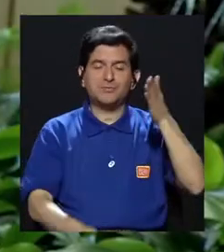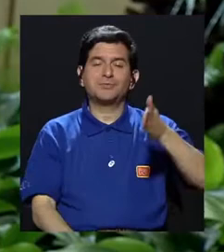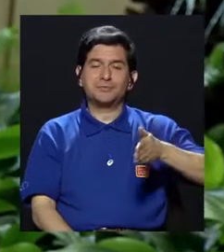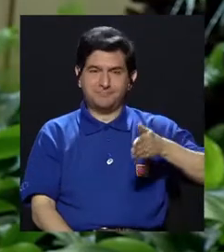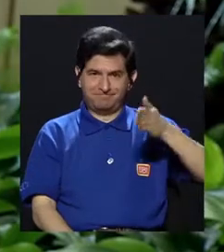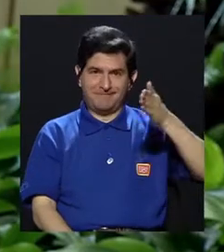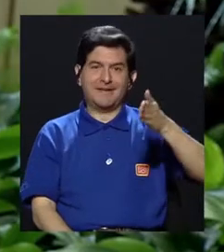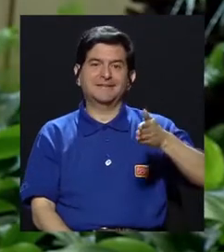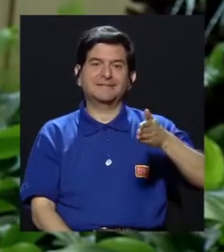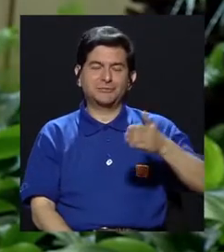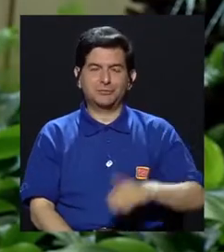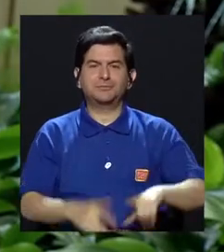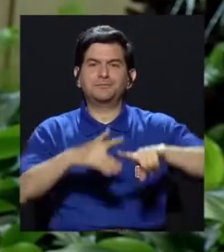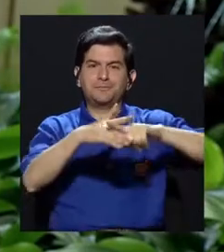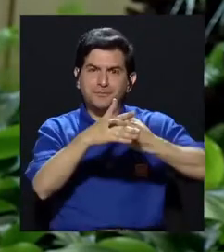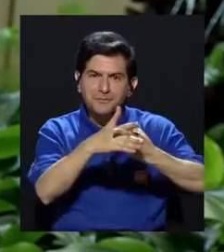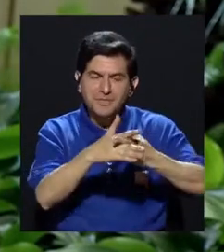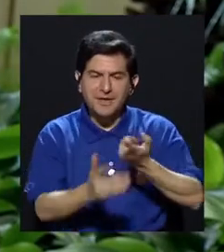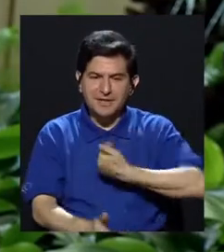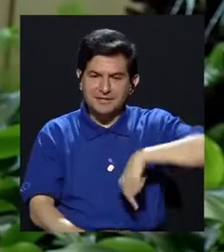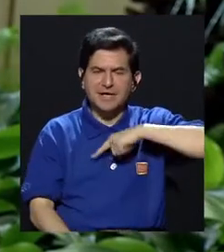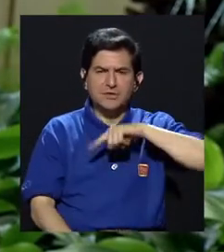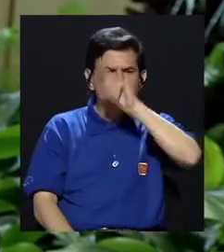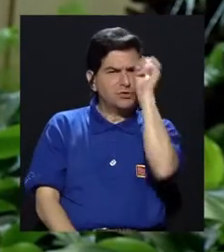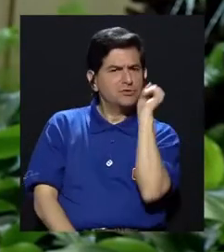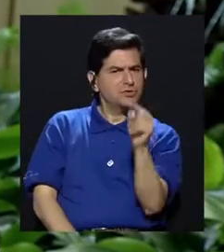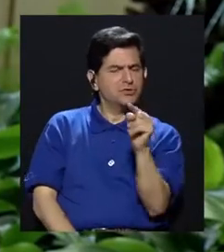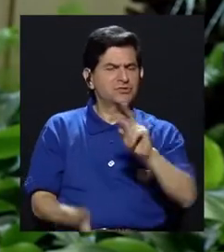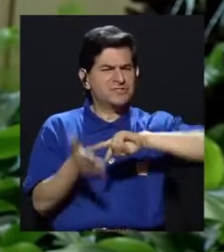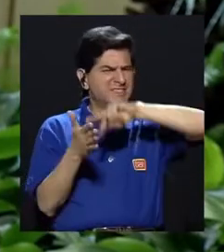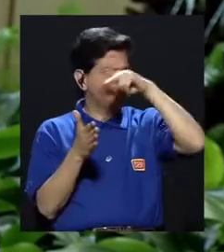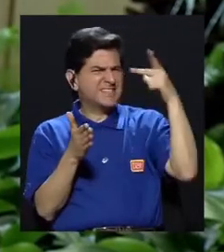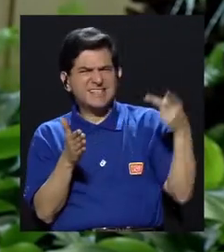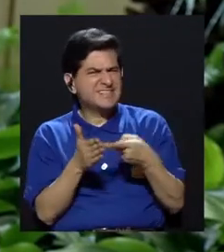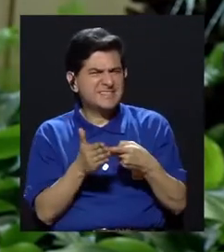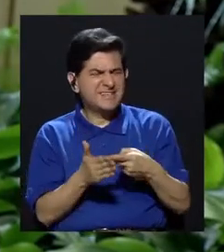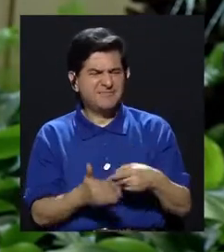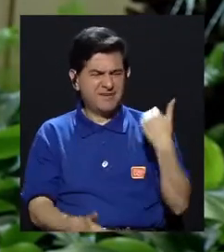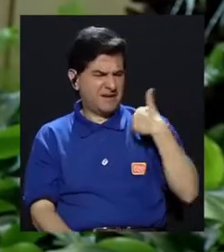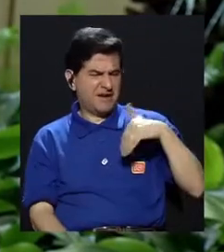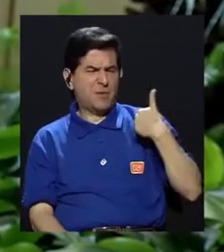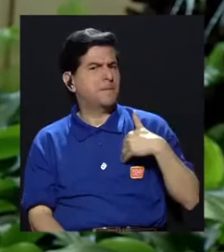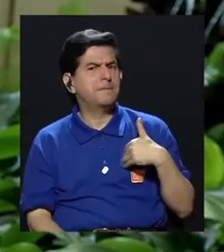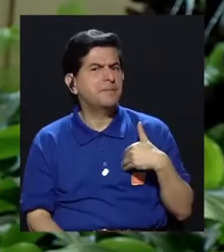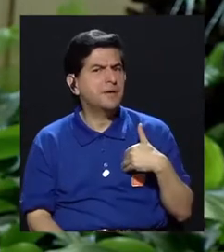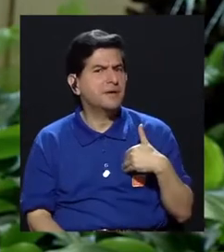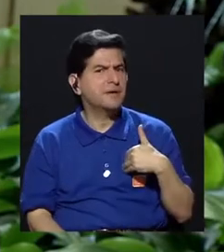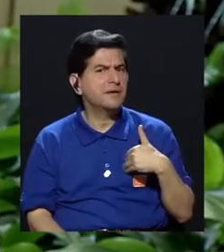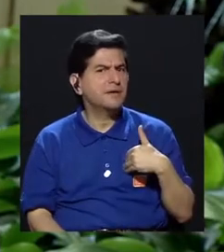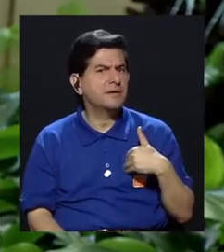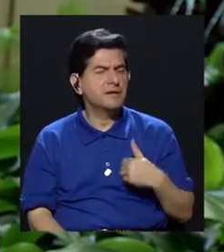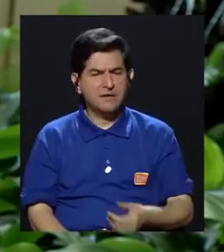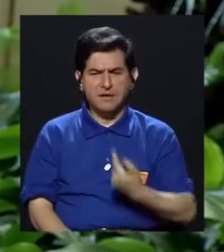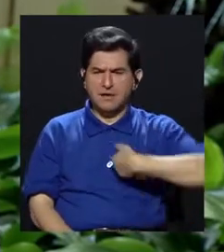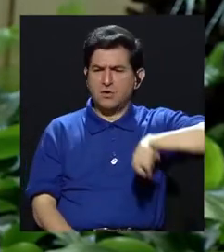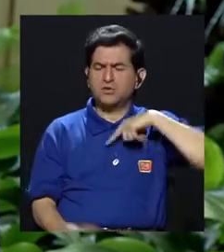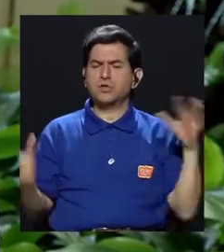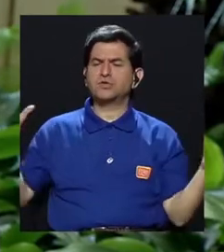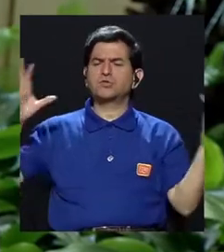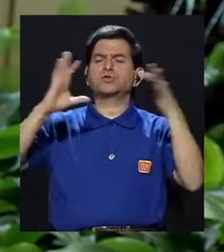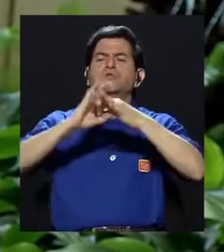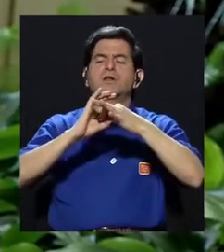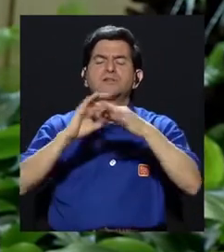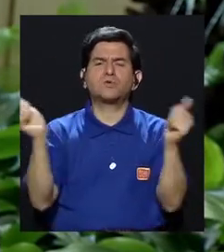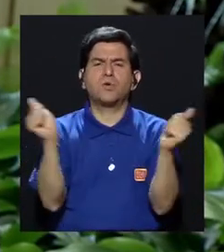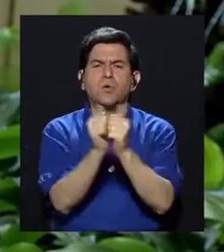lento. Empieza cuando nos empezamos a cuestionar el significado de ser hombres, el significado de cómo nos